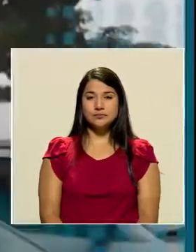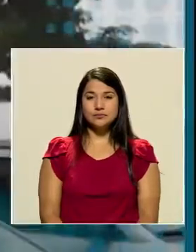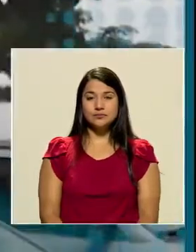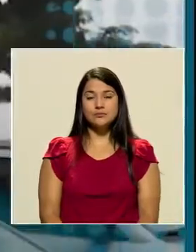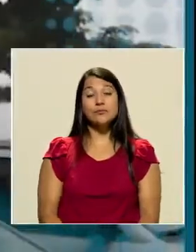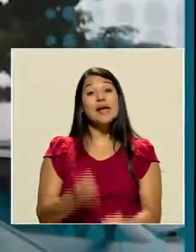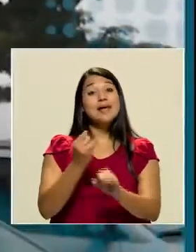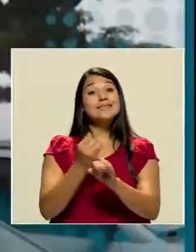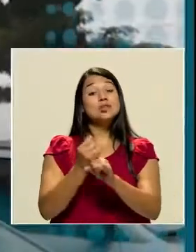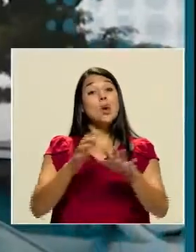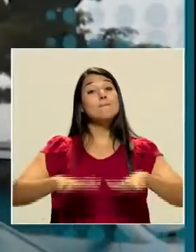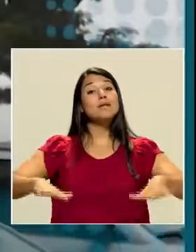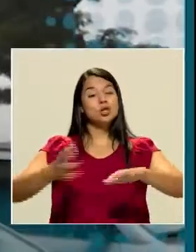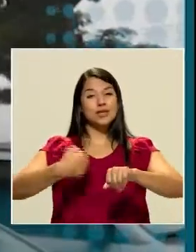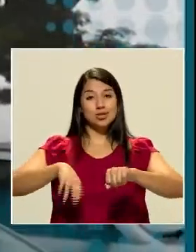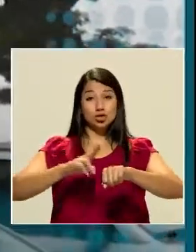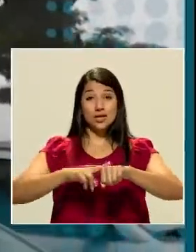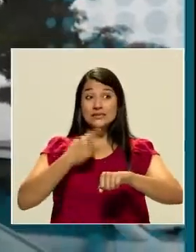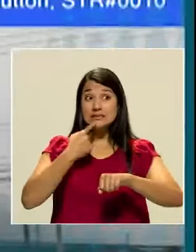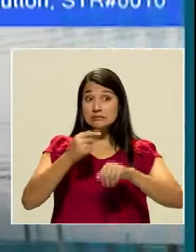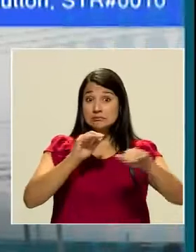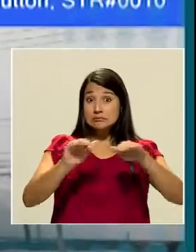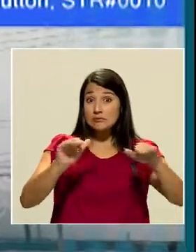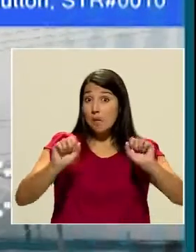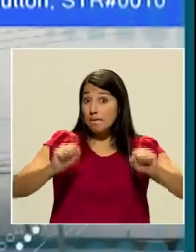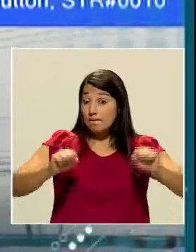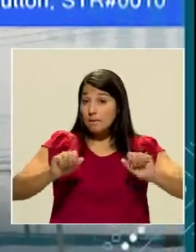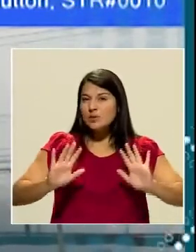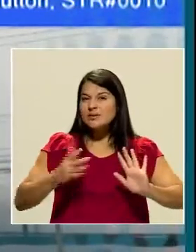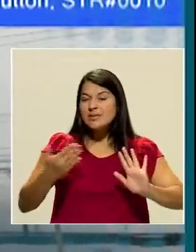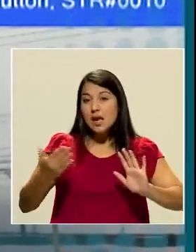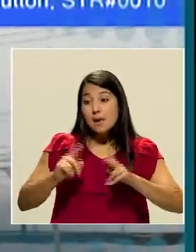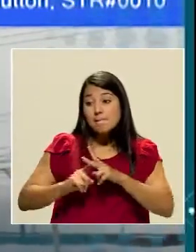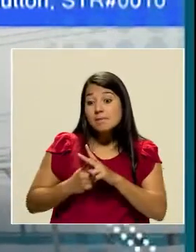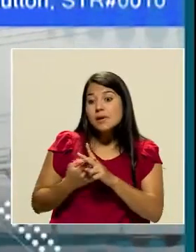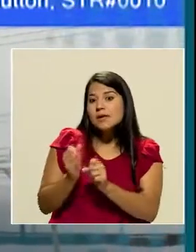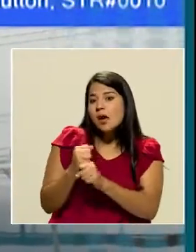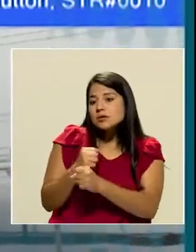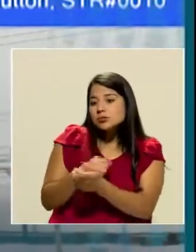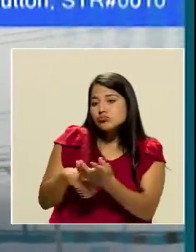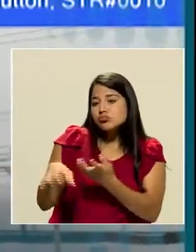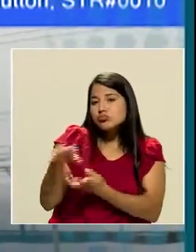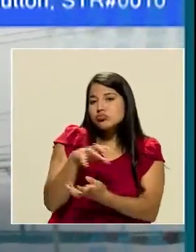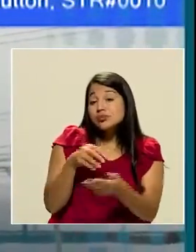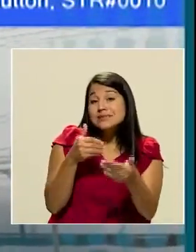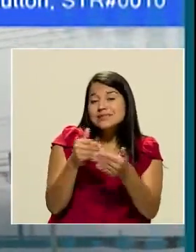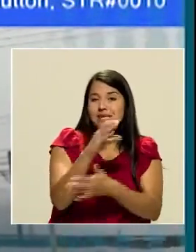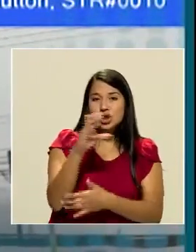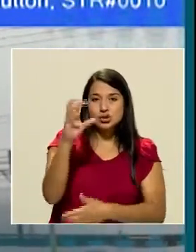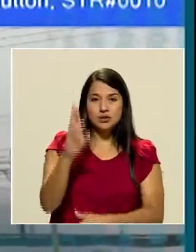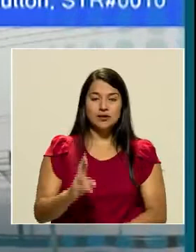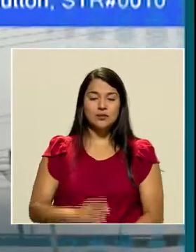El Instituto Meteorológico Nacional advirtió sobre la posibilidad de que se forme una tormenta tropical cerca de